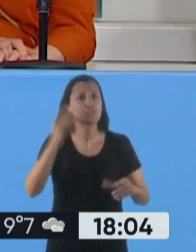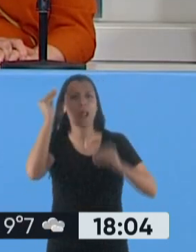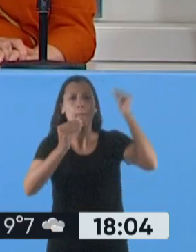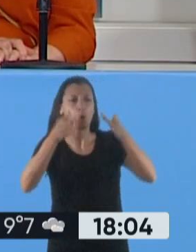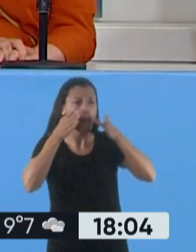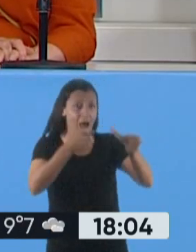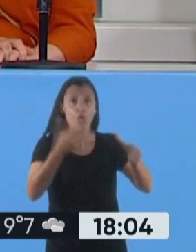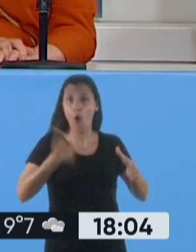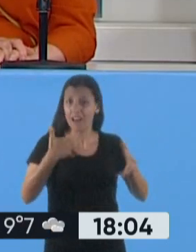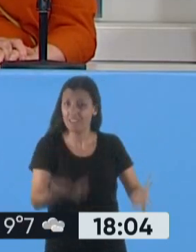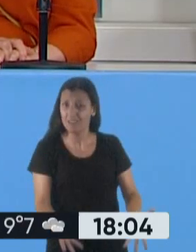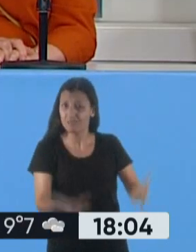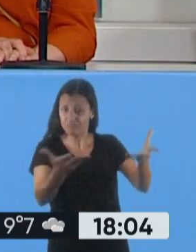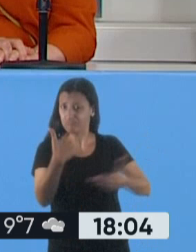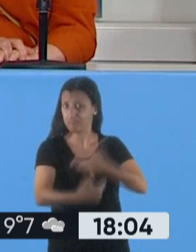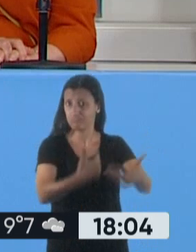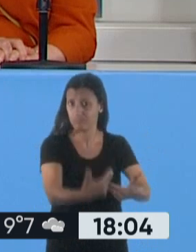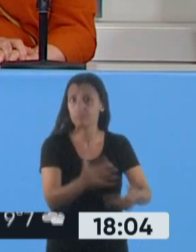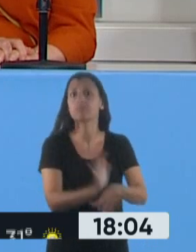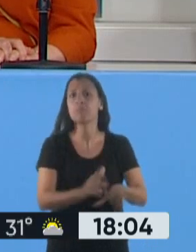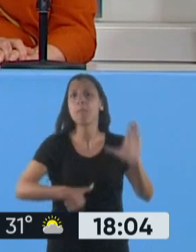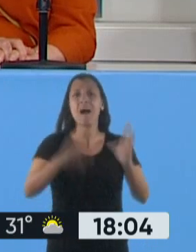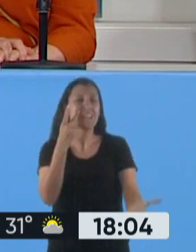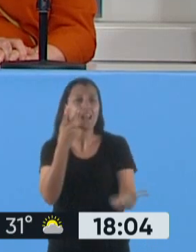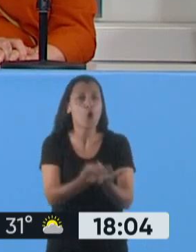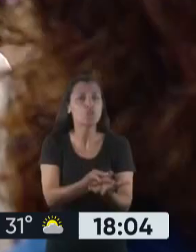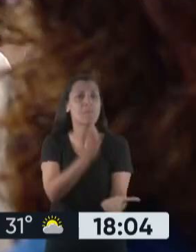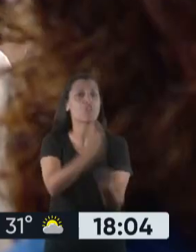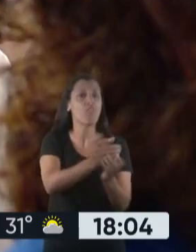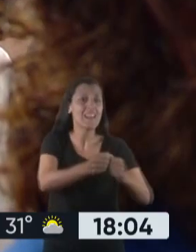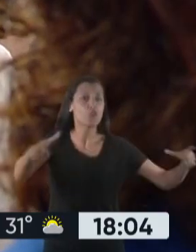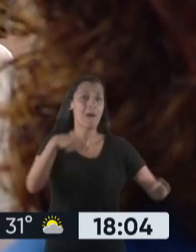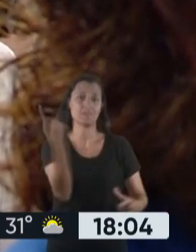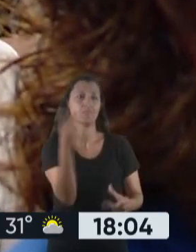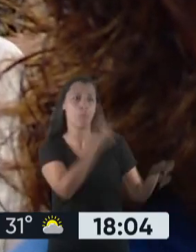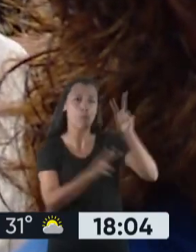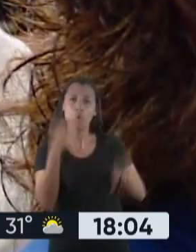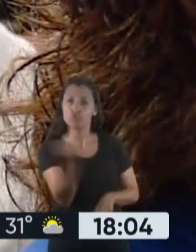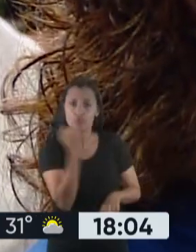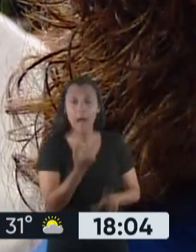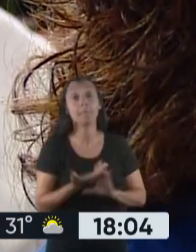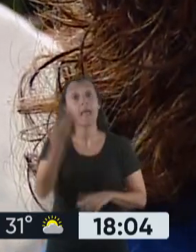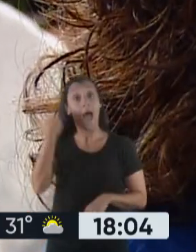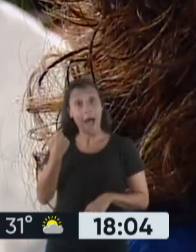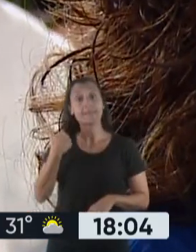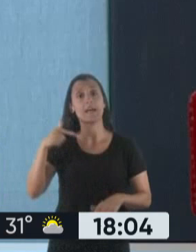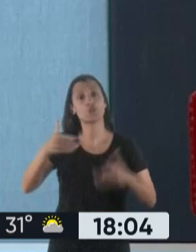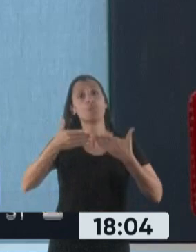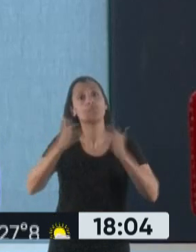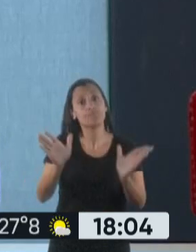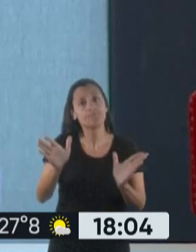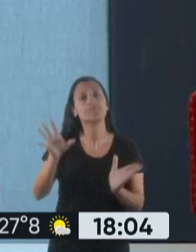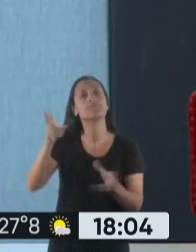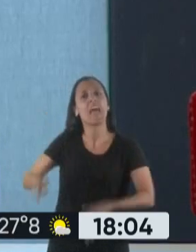evolucione hacia un mayor reconocimiento de derechos. Ayer inauguré